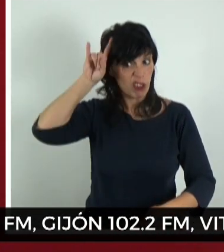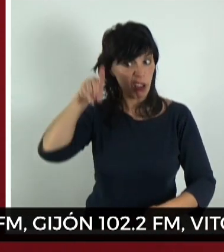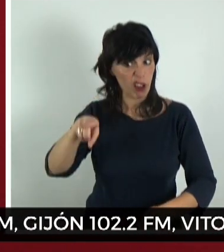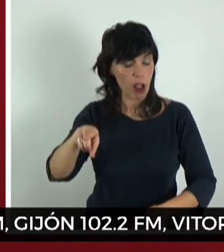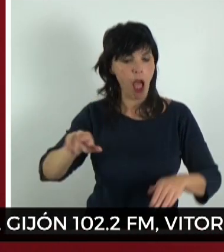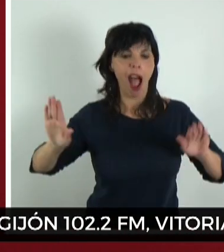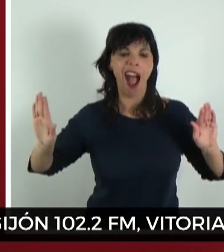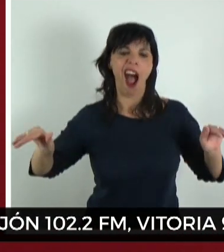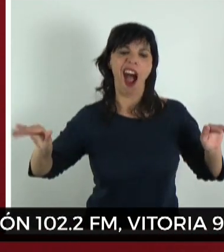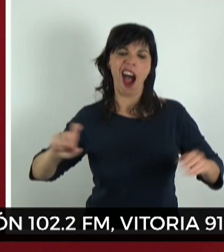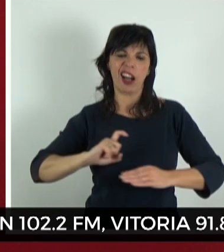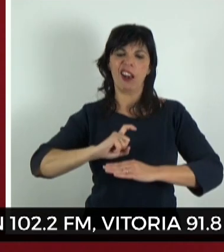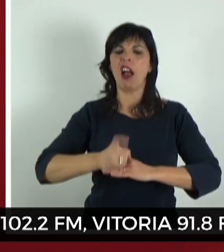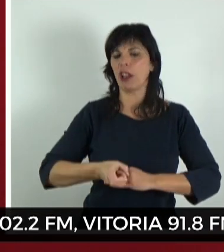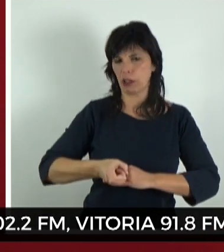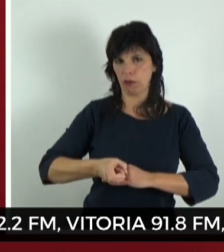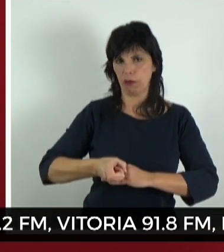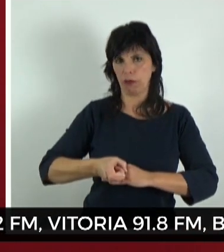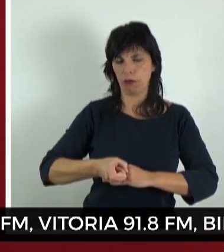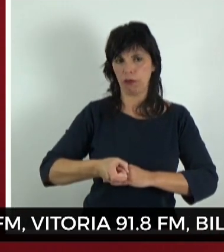solo tenía y tiene poder